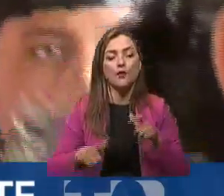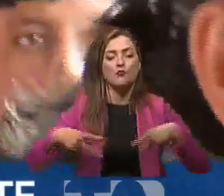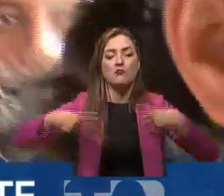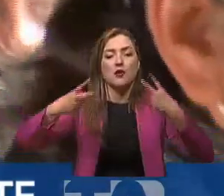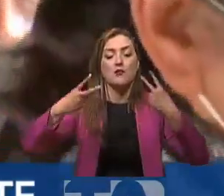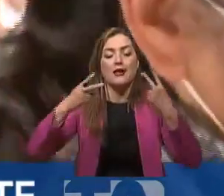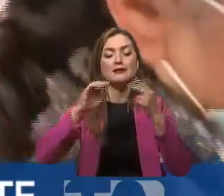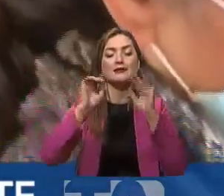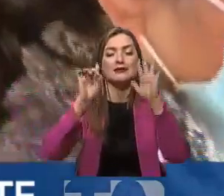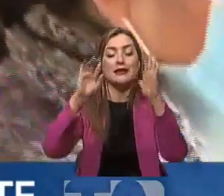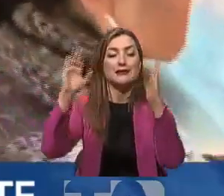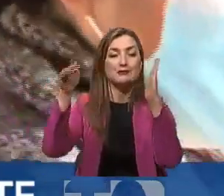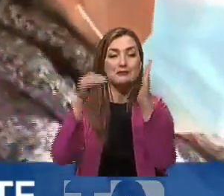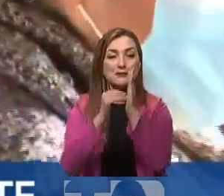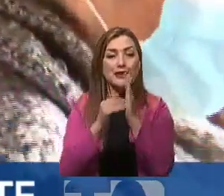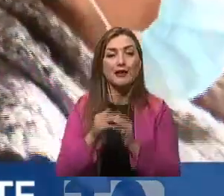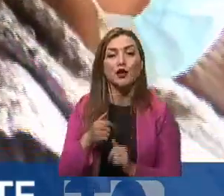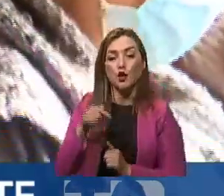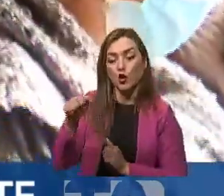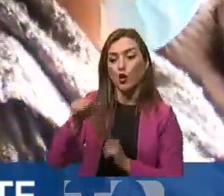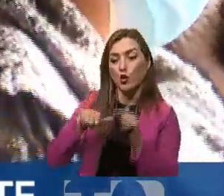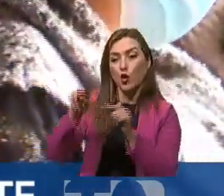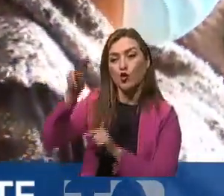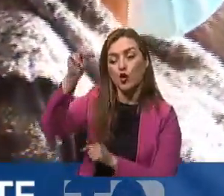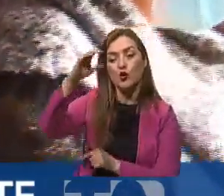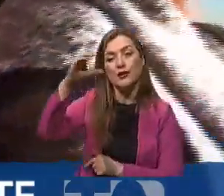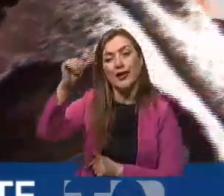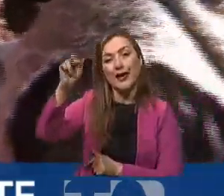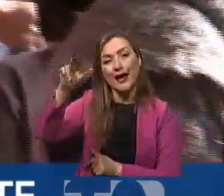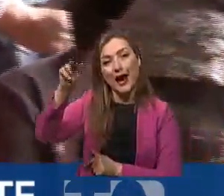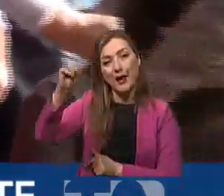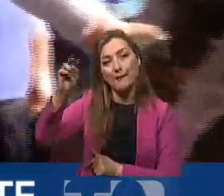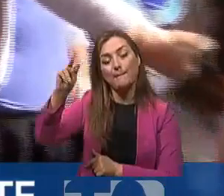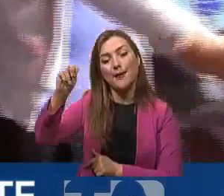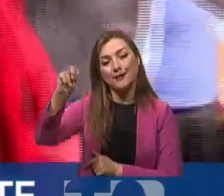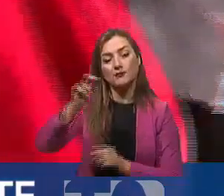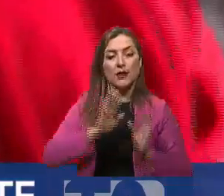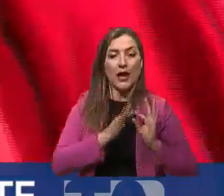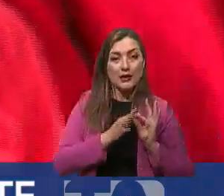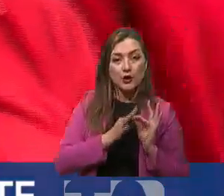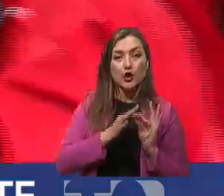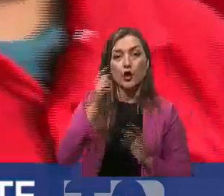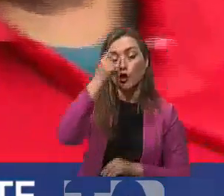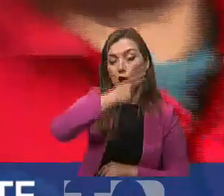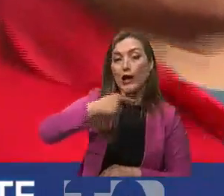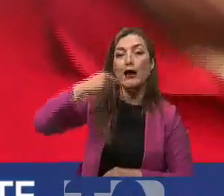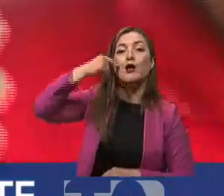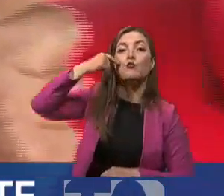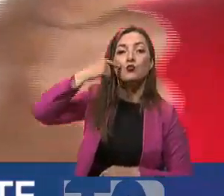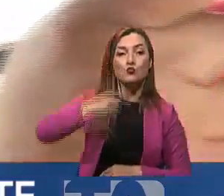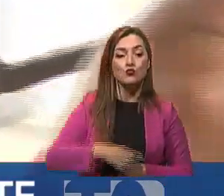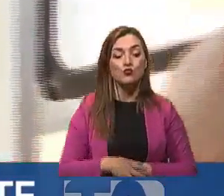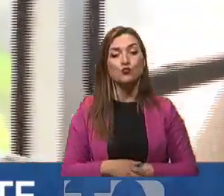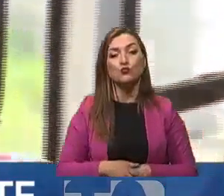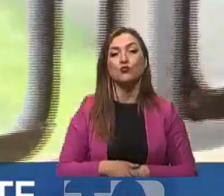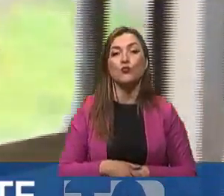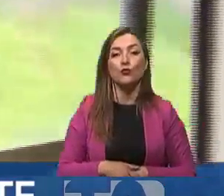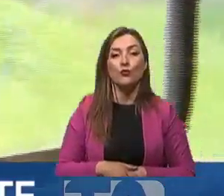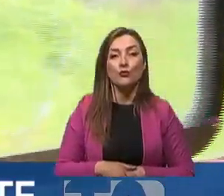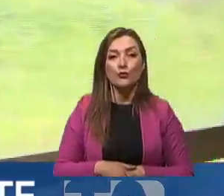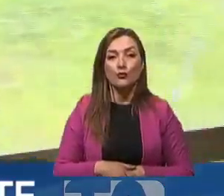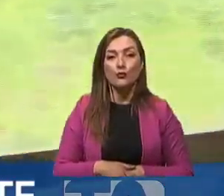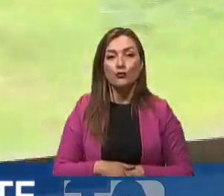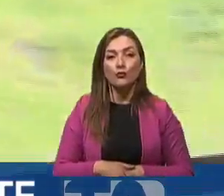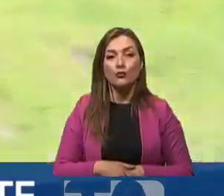habitantes. Tenemos en el norte sectores como el Carmen, Calderón, Carapungo, y también las importantes que son las extensas que se realizan